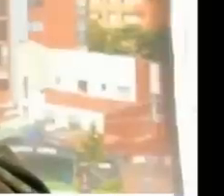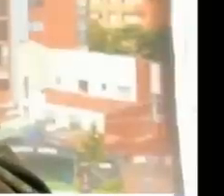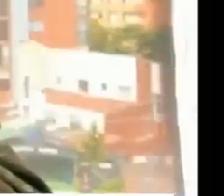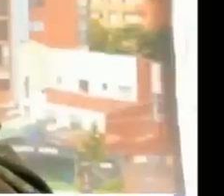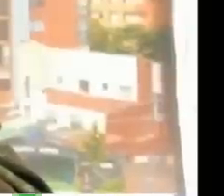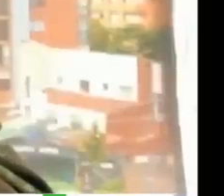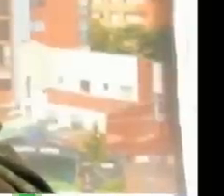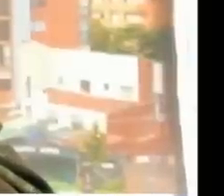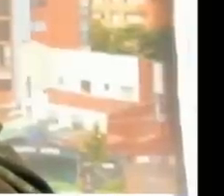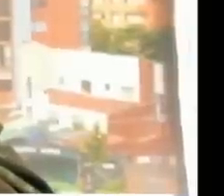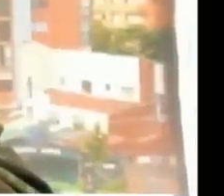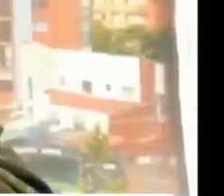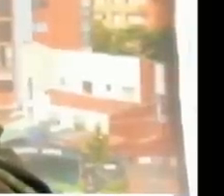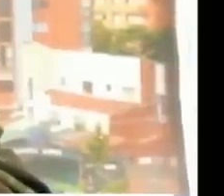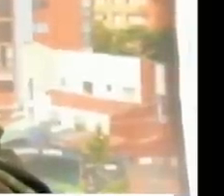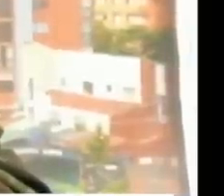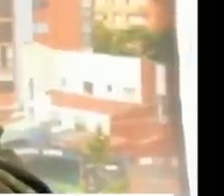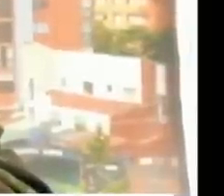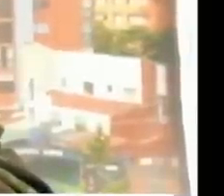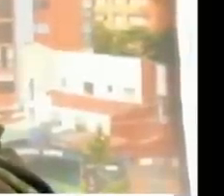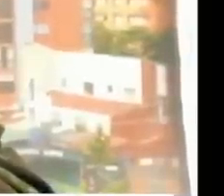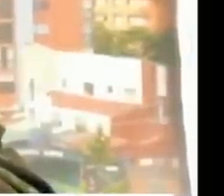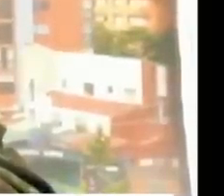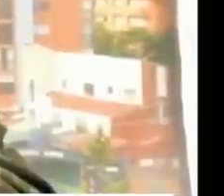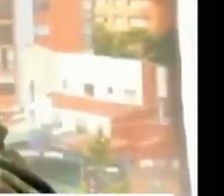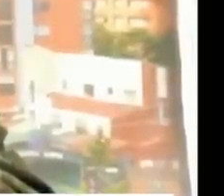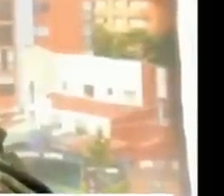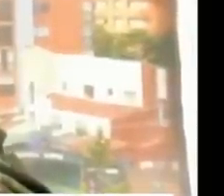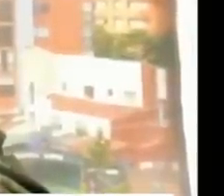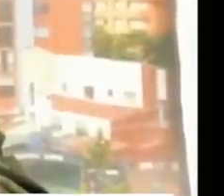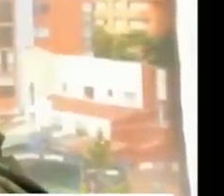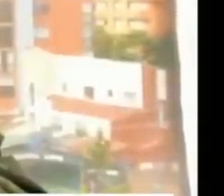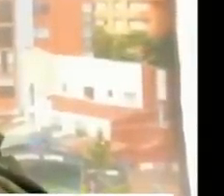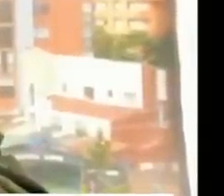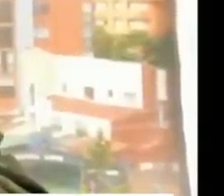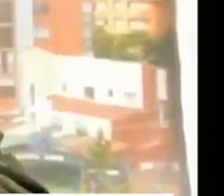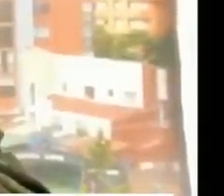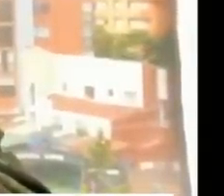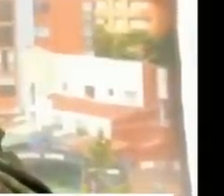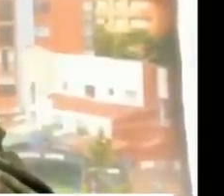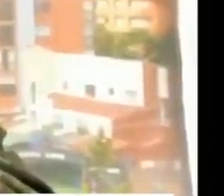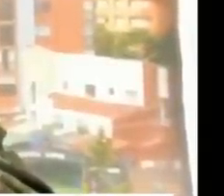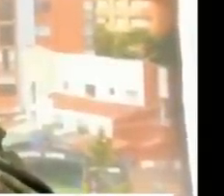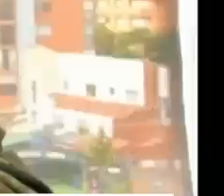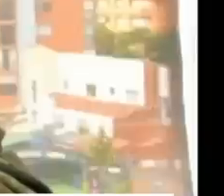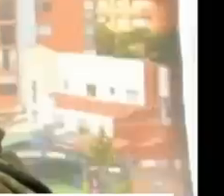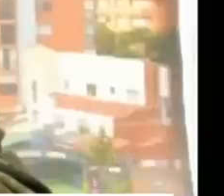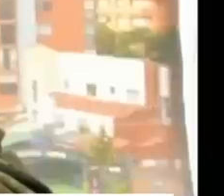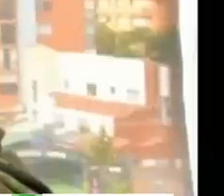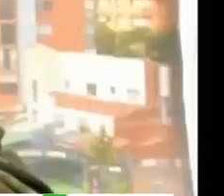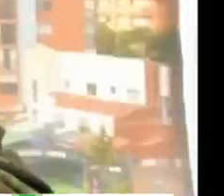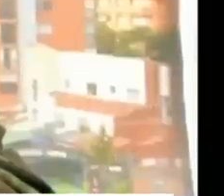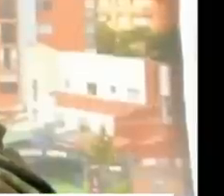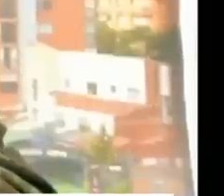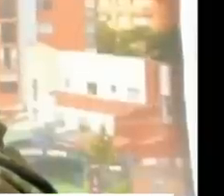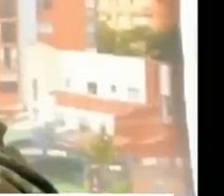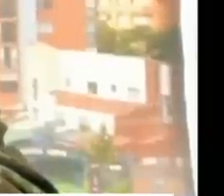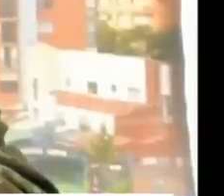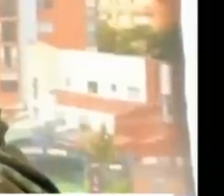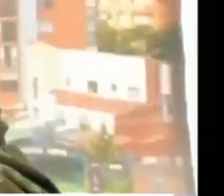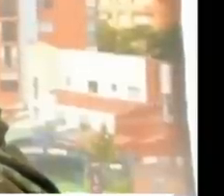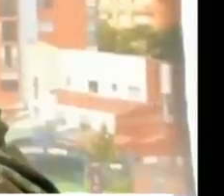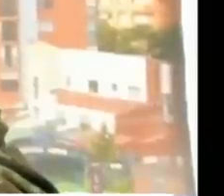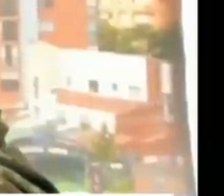es de seguridad en nuestros cantones militares, labores administrativas, labores de atención